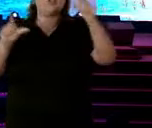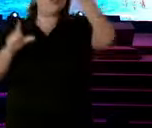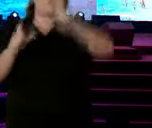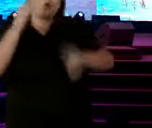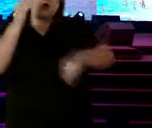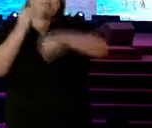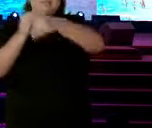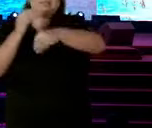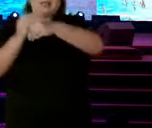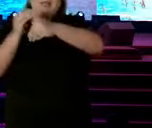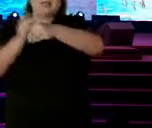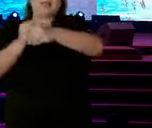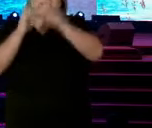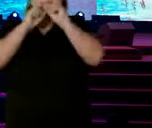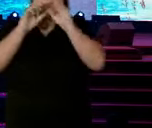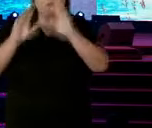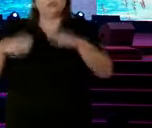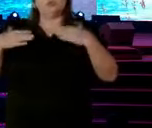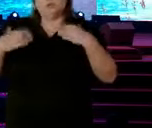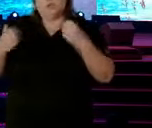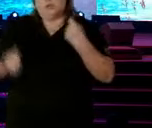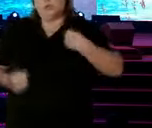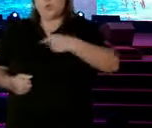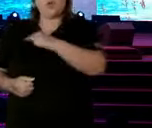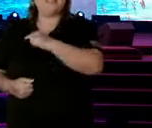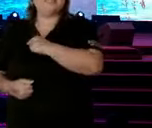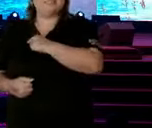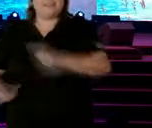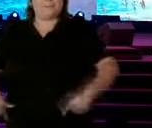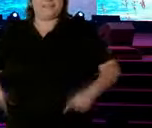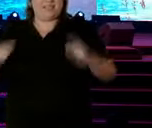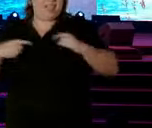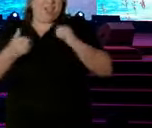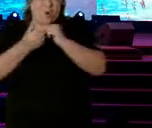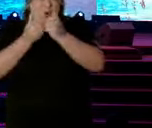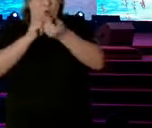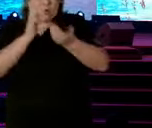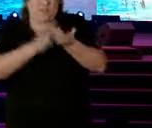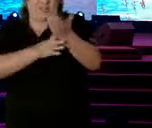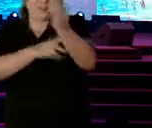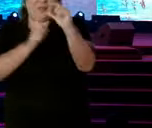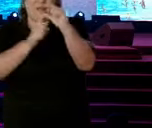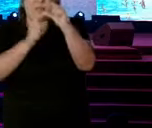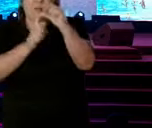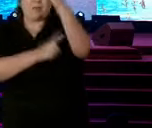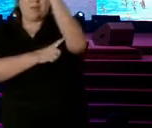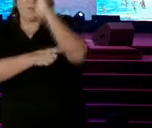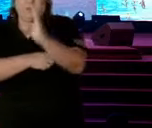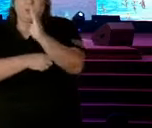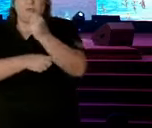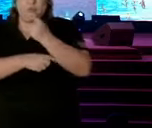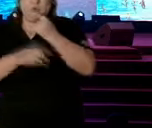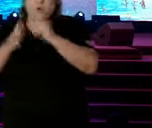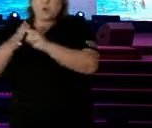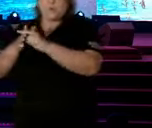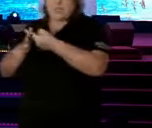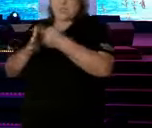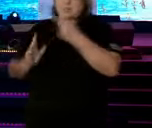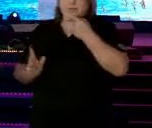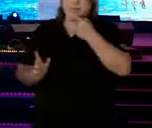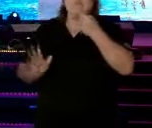bendición y salud a nuestras vidas a través de su palabra. Lo primero que comienzo diciendo es, y valga